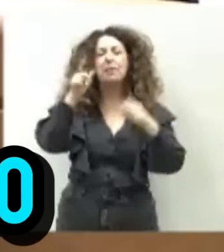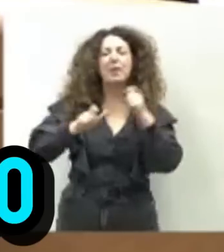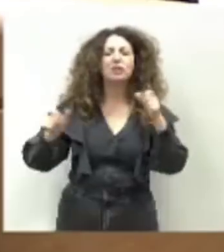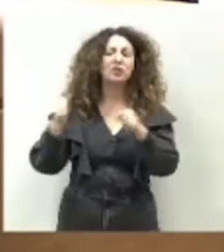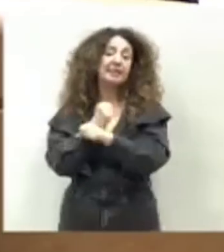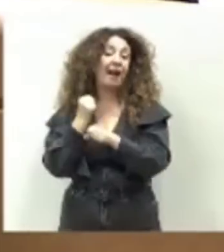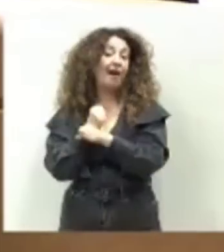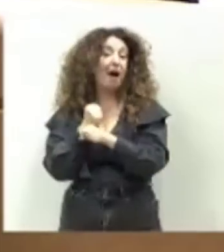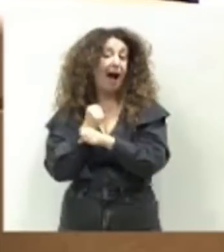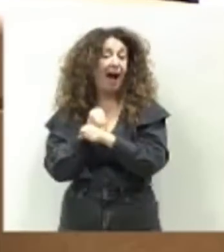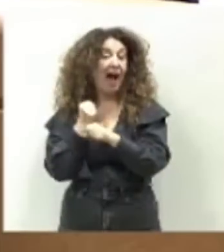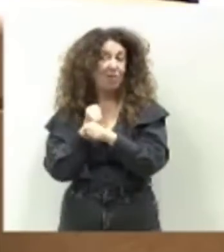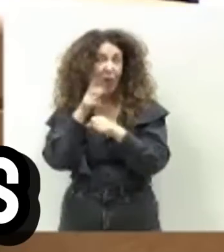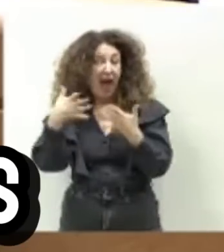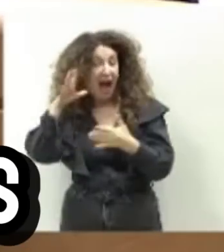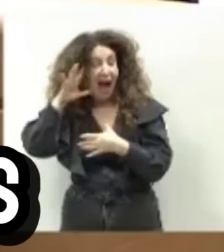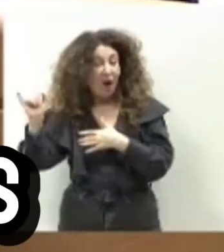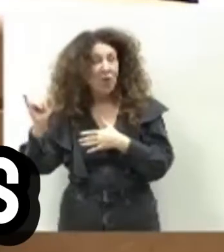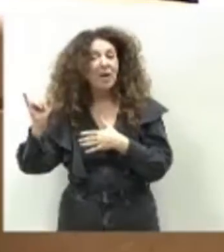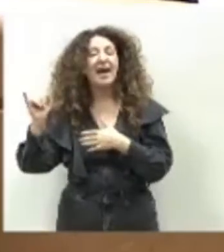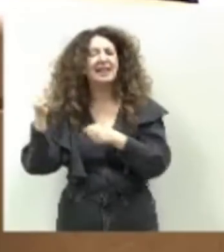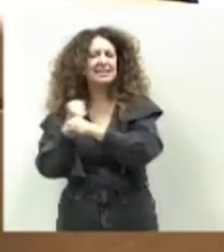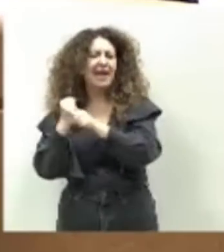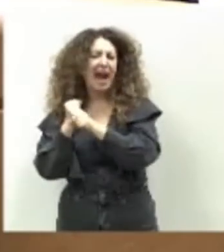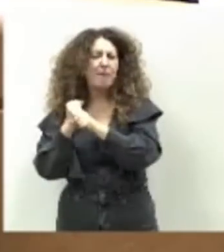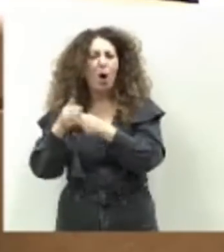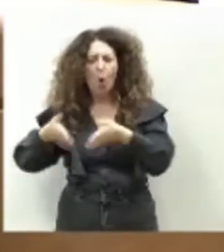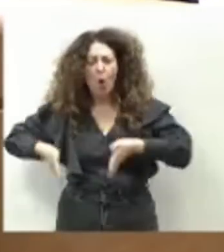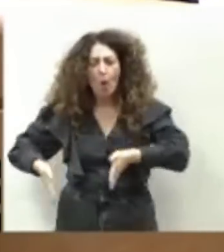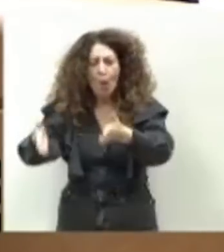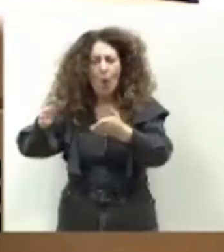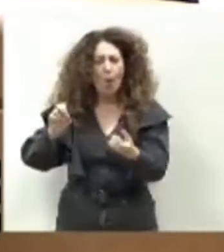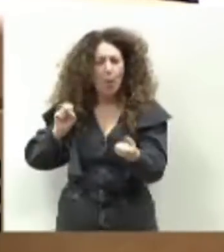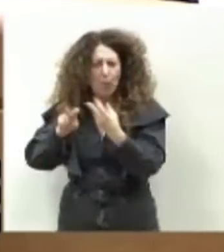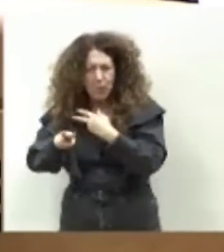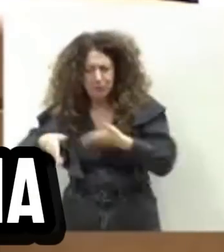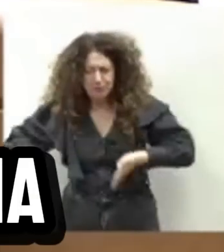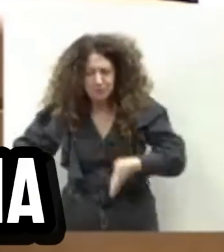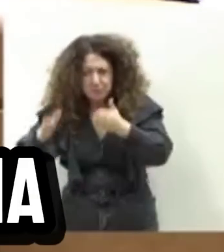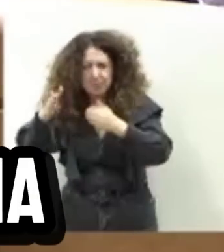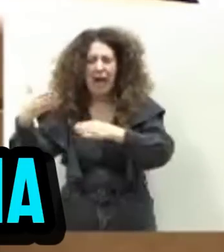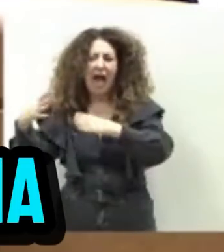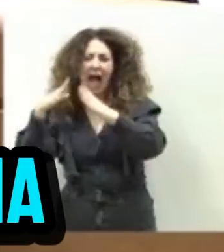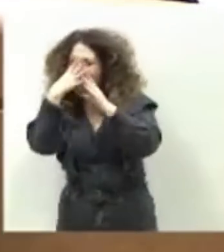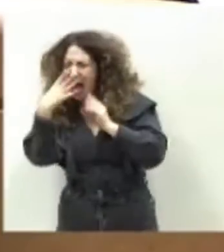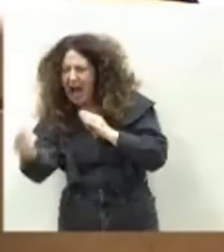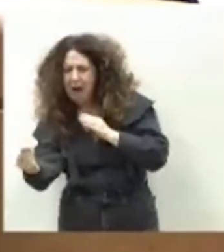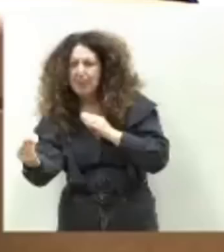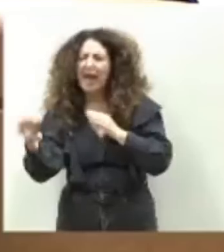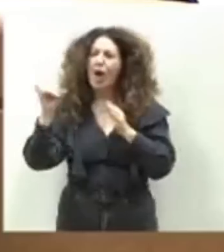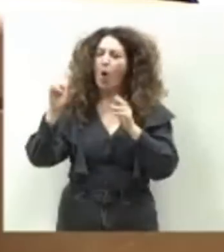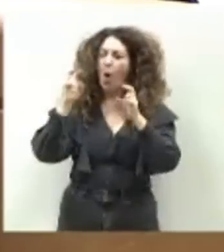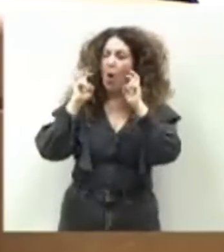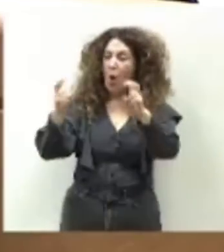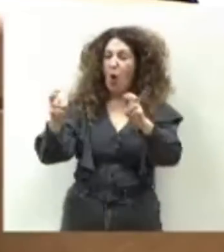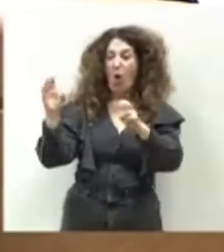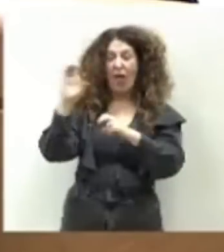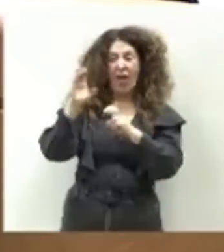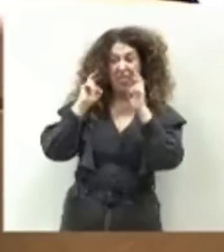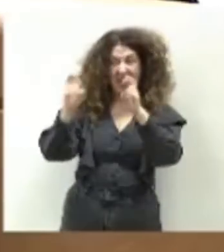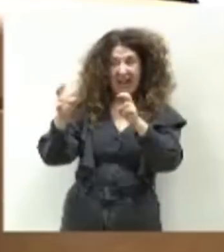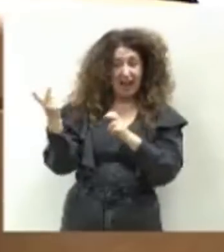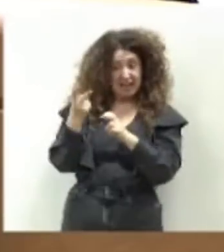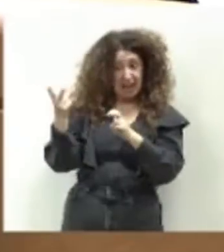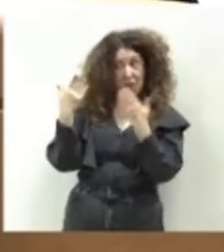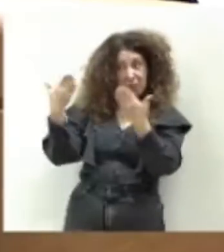están realizando en este momento los trabajos de recuperación de las vías, tanto de alta velocidad como de cercanías en Valencia. Son los mismos que